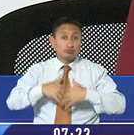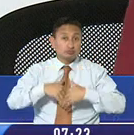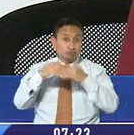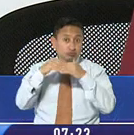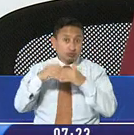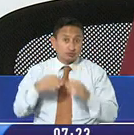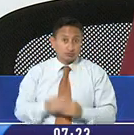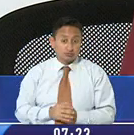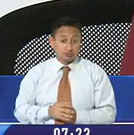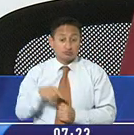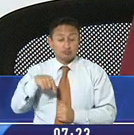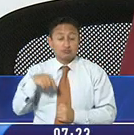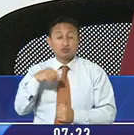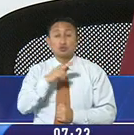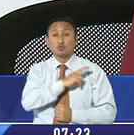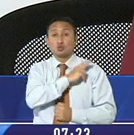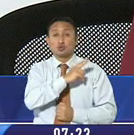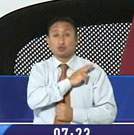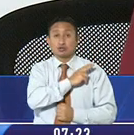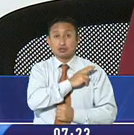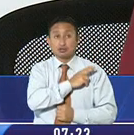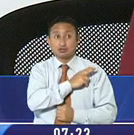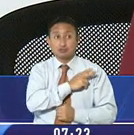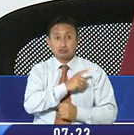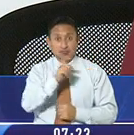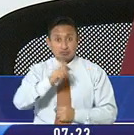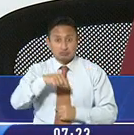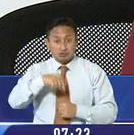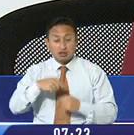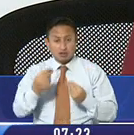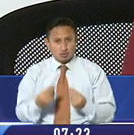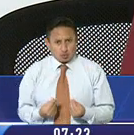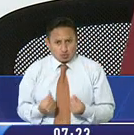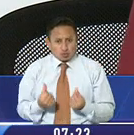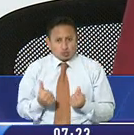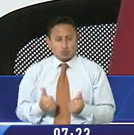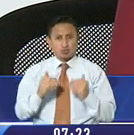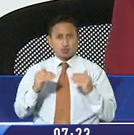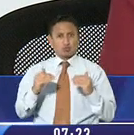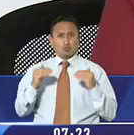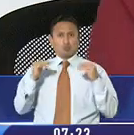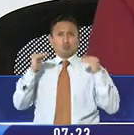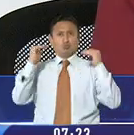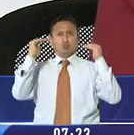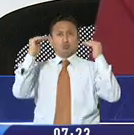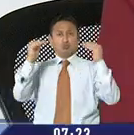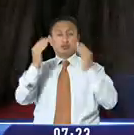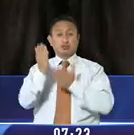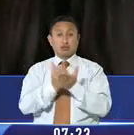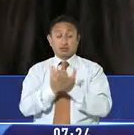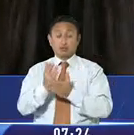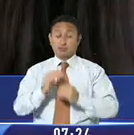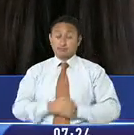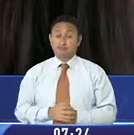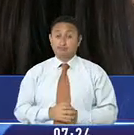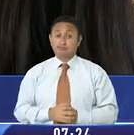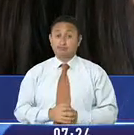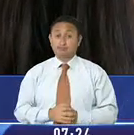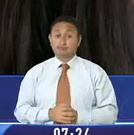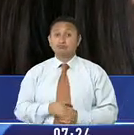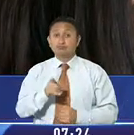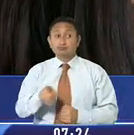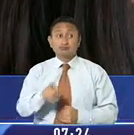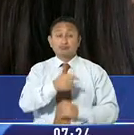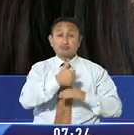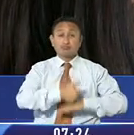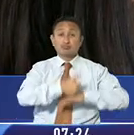la universidad también tiene que mantener la calidad de su servicio. Resaltó que al tratarse de una